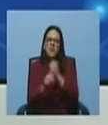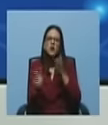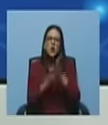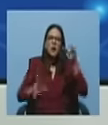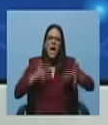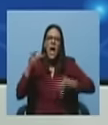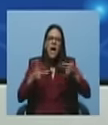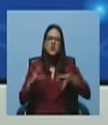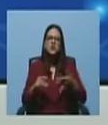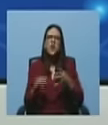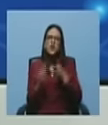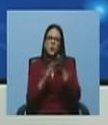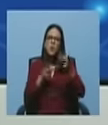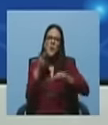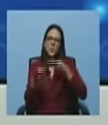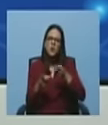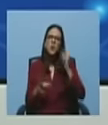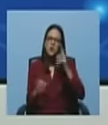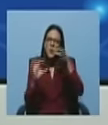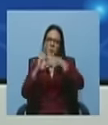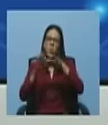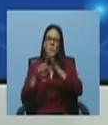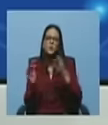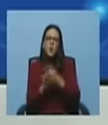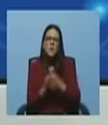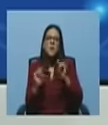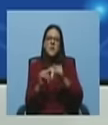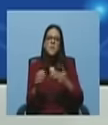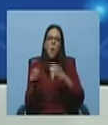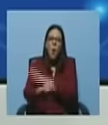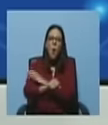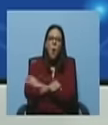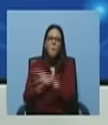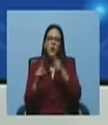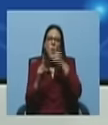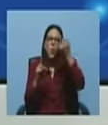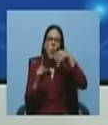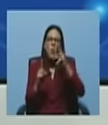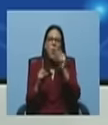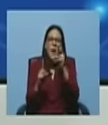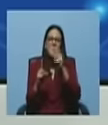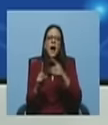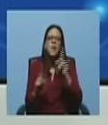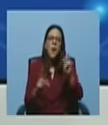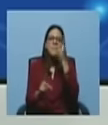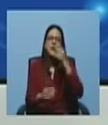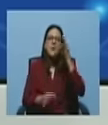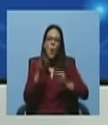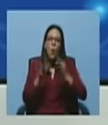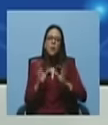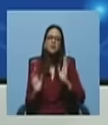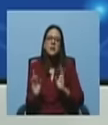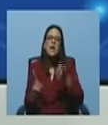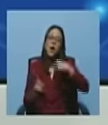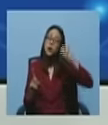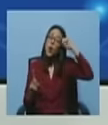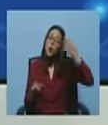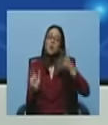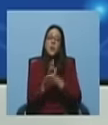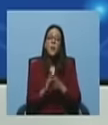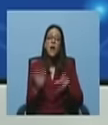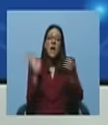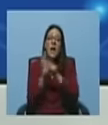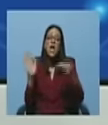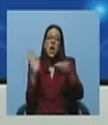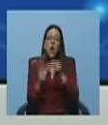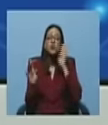de proselitismo político vinculados al dirigente de oposición Juan Pablo Guanipa de Primero Justicia. Recordemos que la ley contra